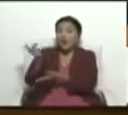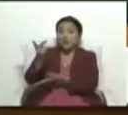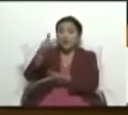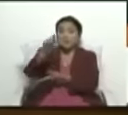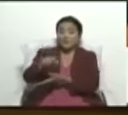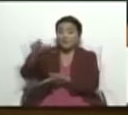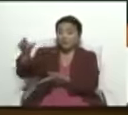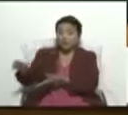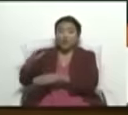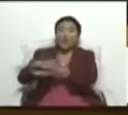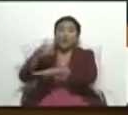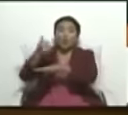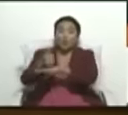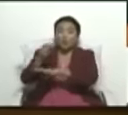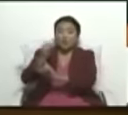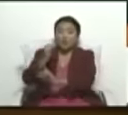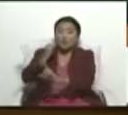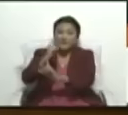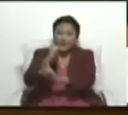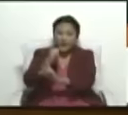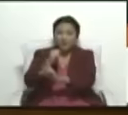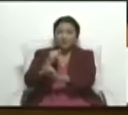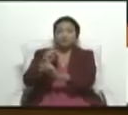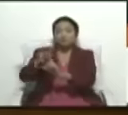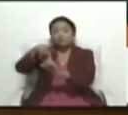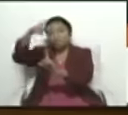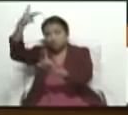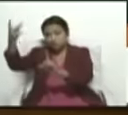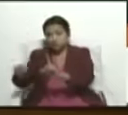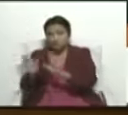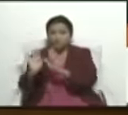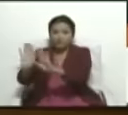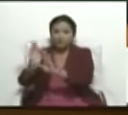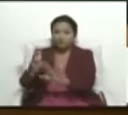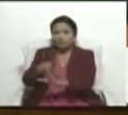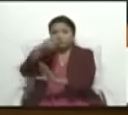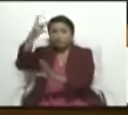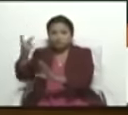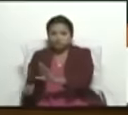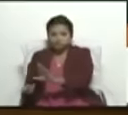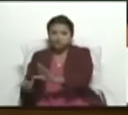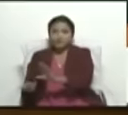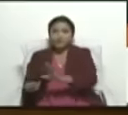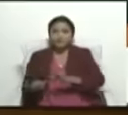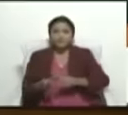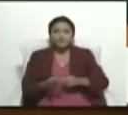los coautores materiales e intelectuales de este doble crimen.